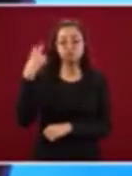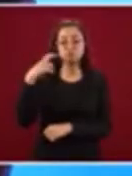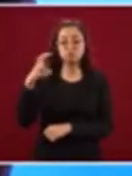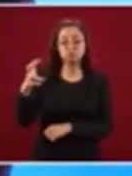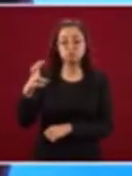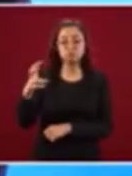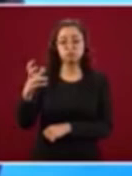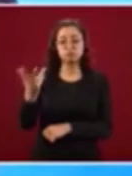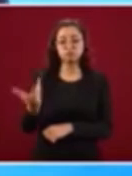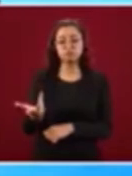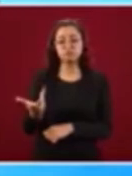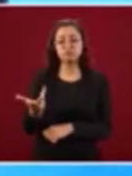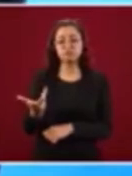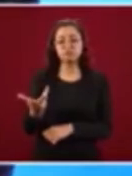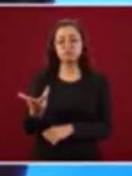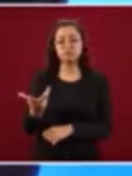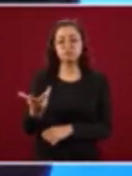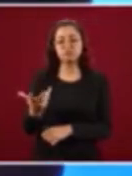resulta a